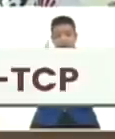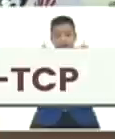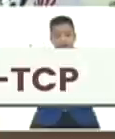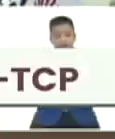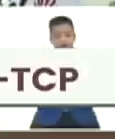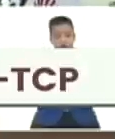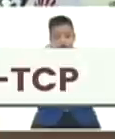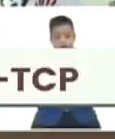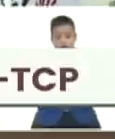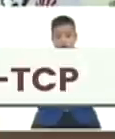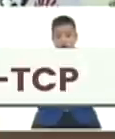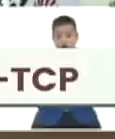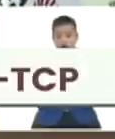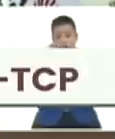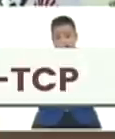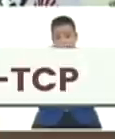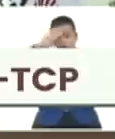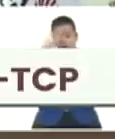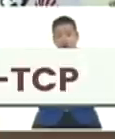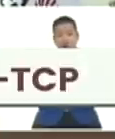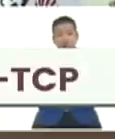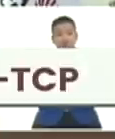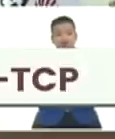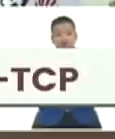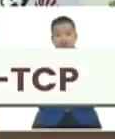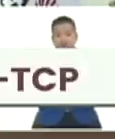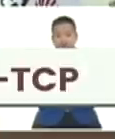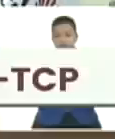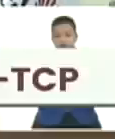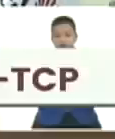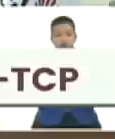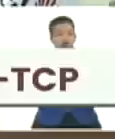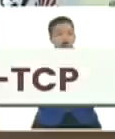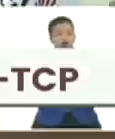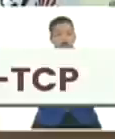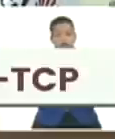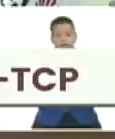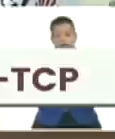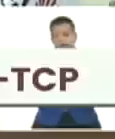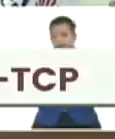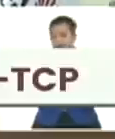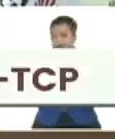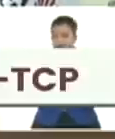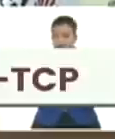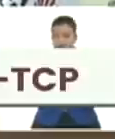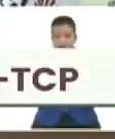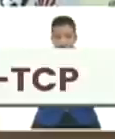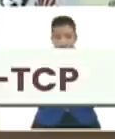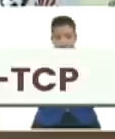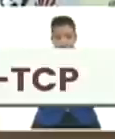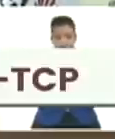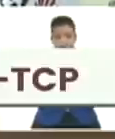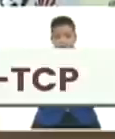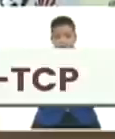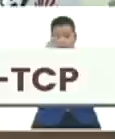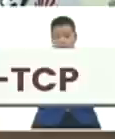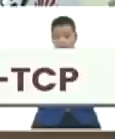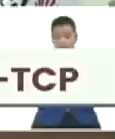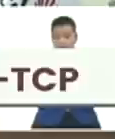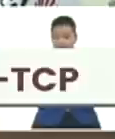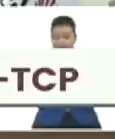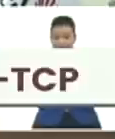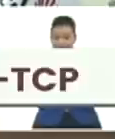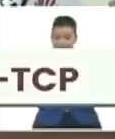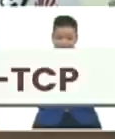Cuba, el 27 de mayo de 2022, en su 21ª cumbre. 1.